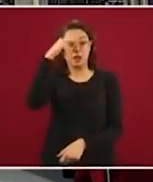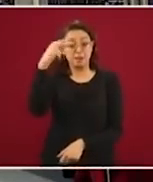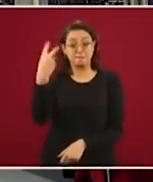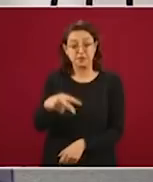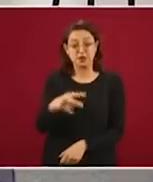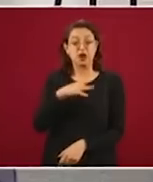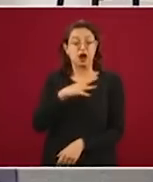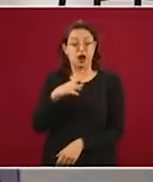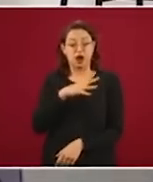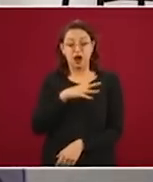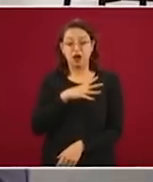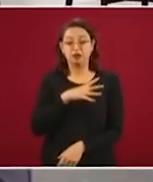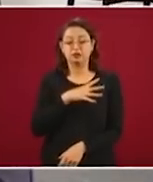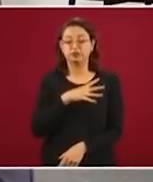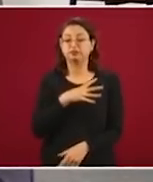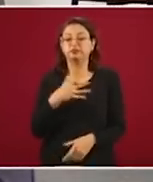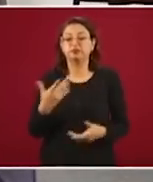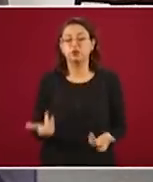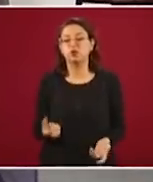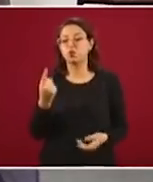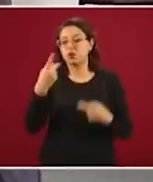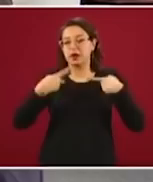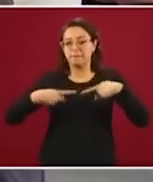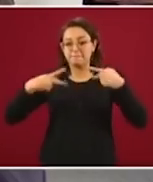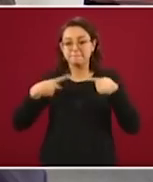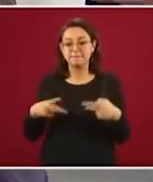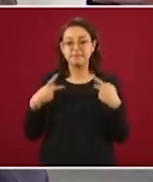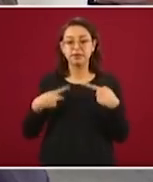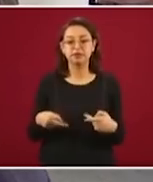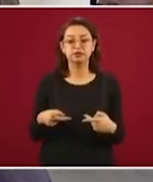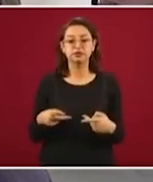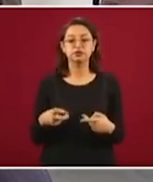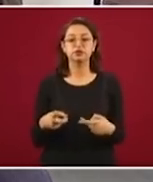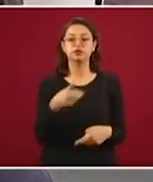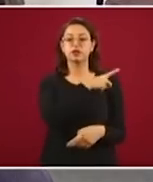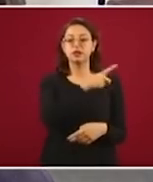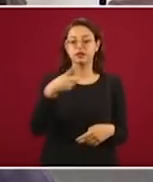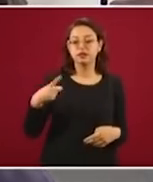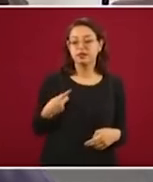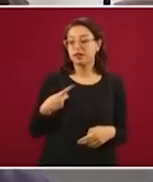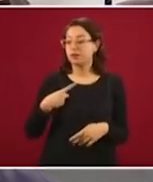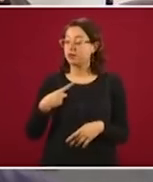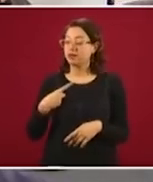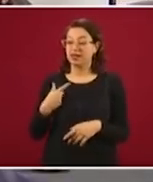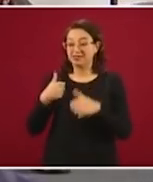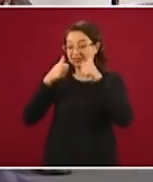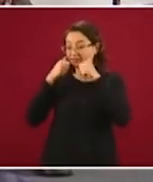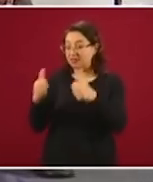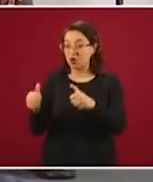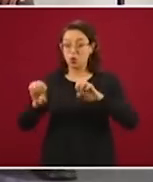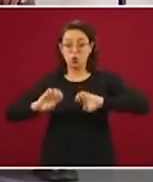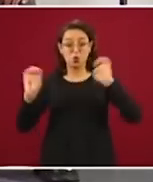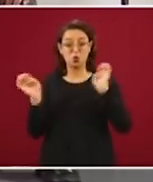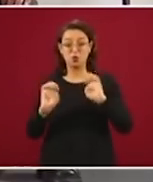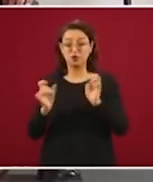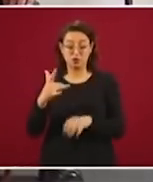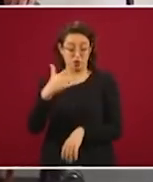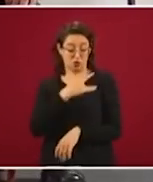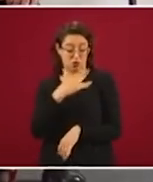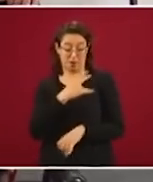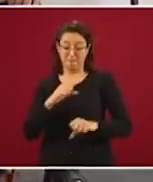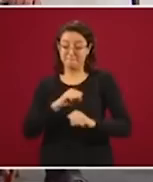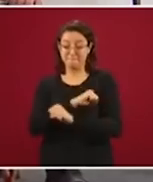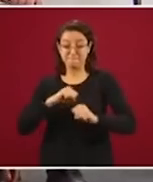México, y resulta que una persona se le tiene que hacer un procedimiento de urgencia porque está teniendo un infarto